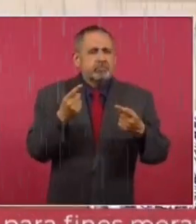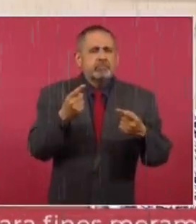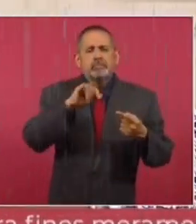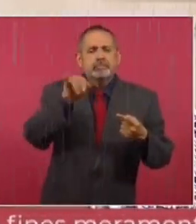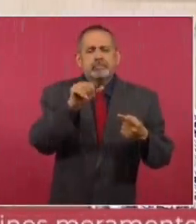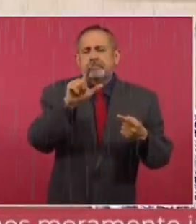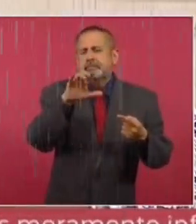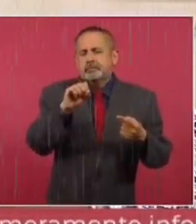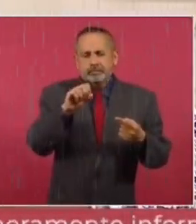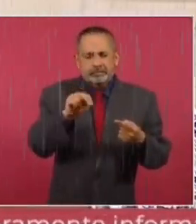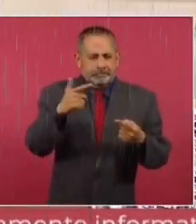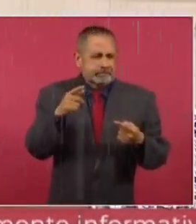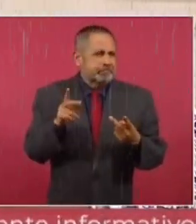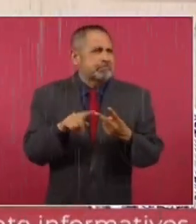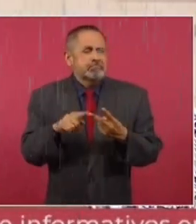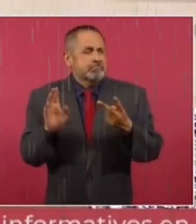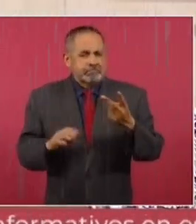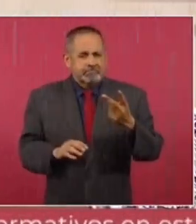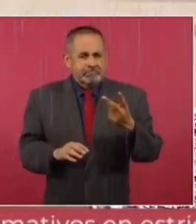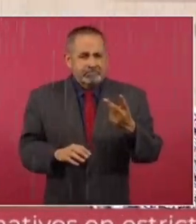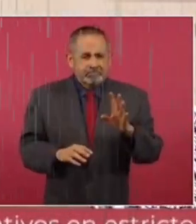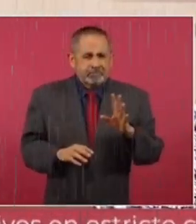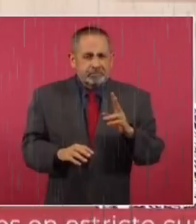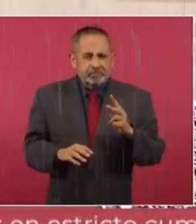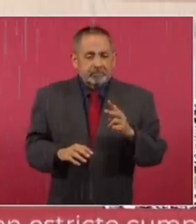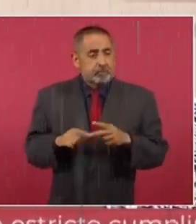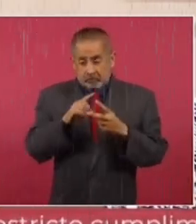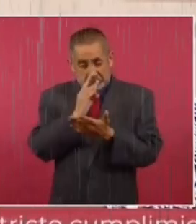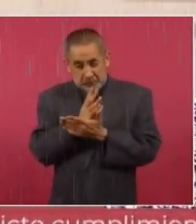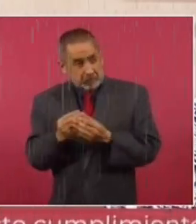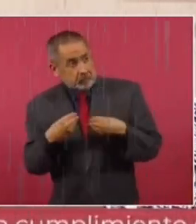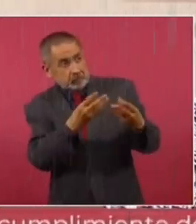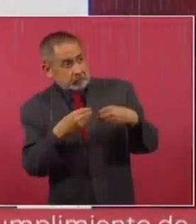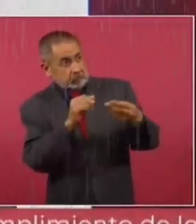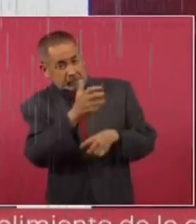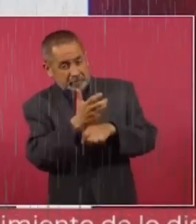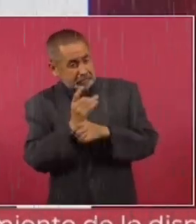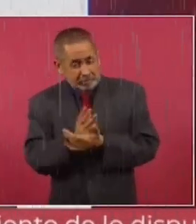Jalisco, y son los únicos que abastecen a Estados Unidos.